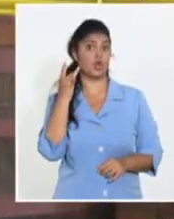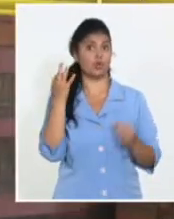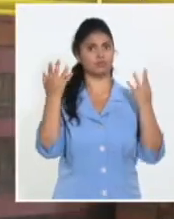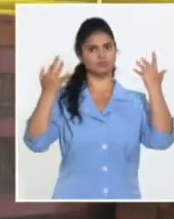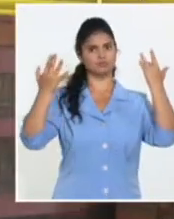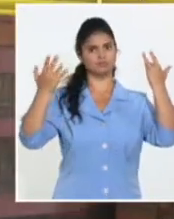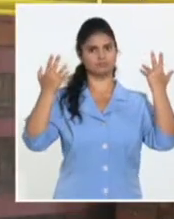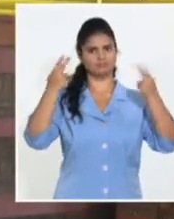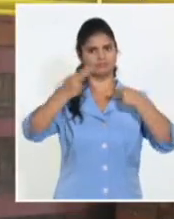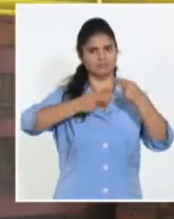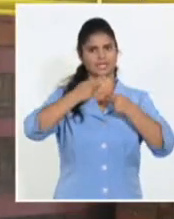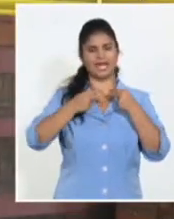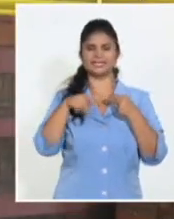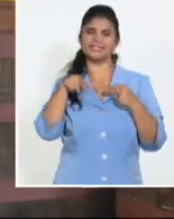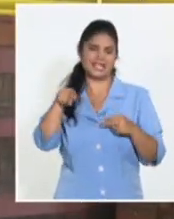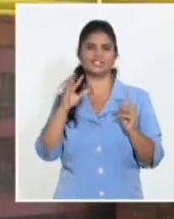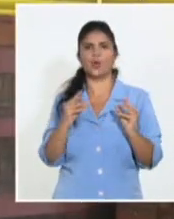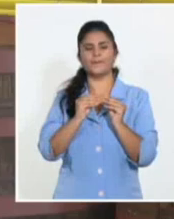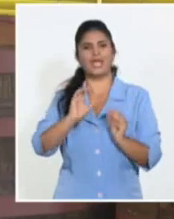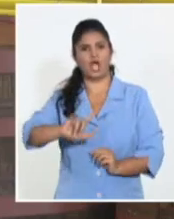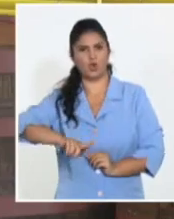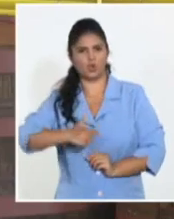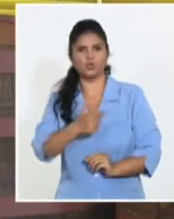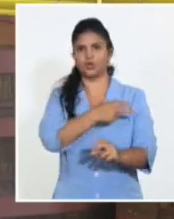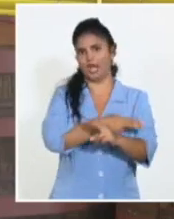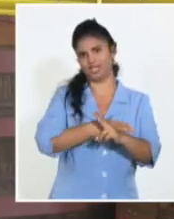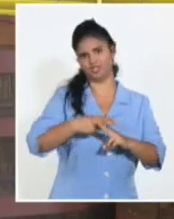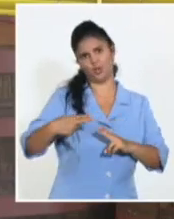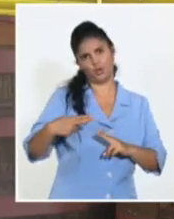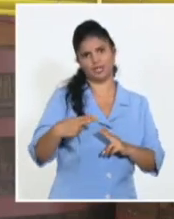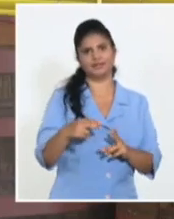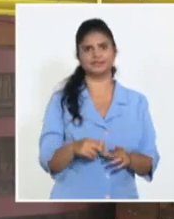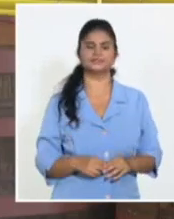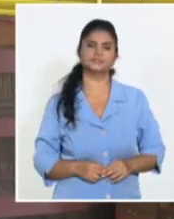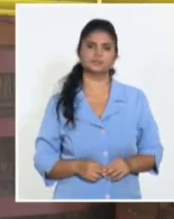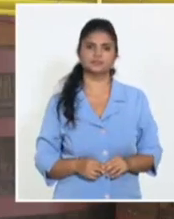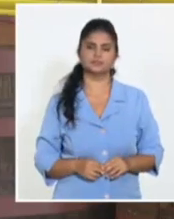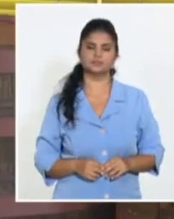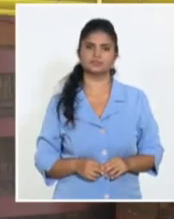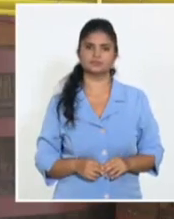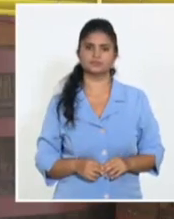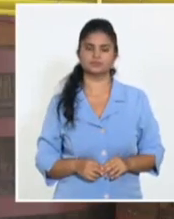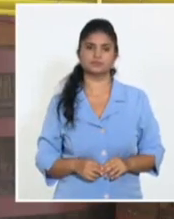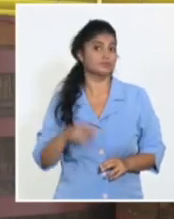parte importante cultural dentro del ron. Y eso no puede estar,